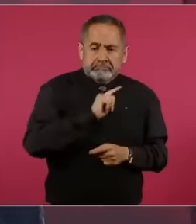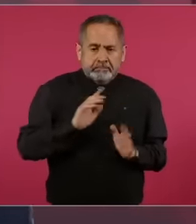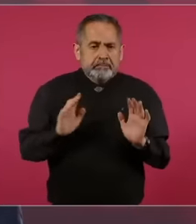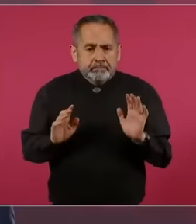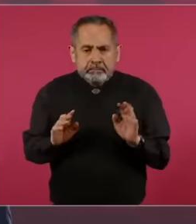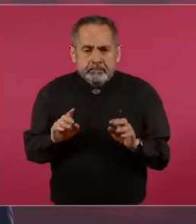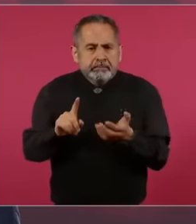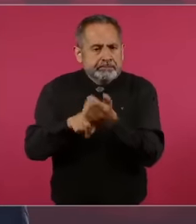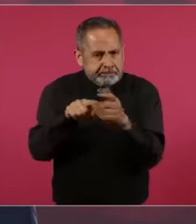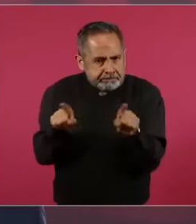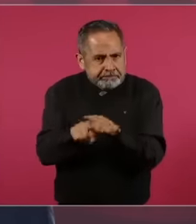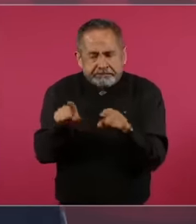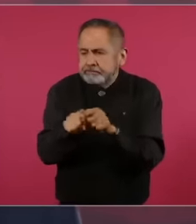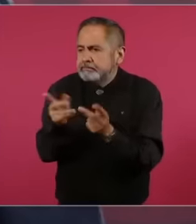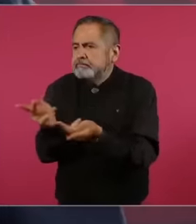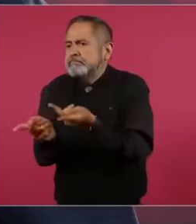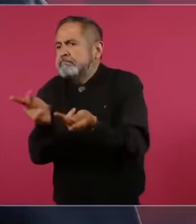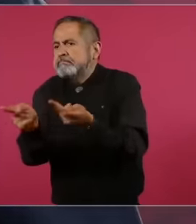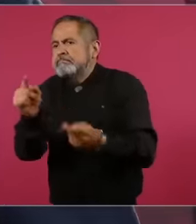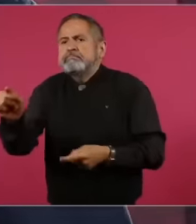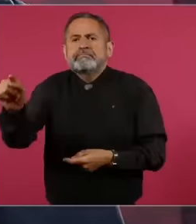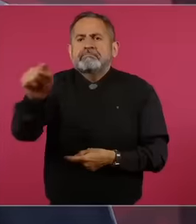y preguntaba